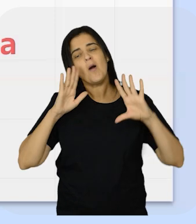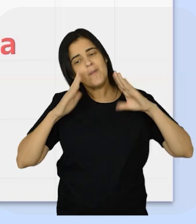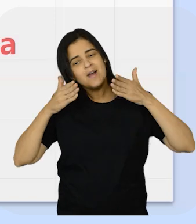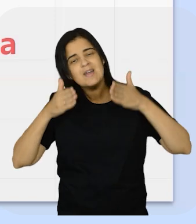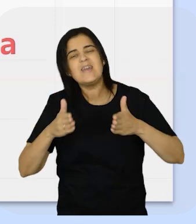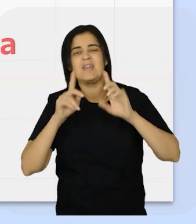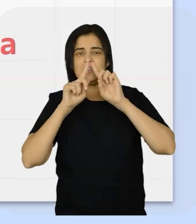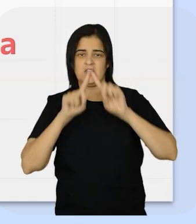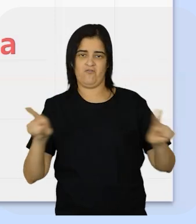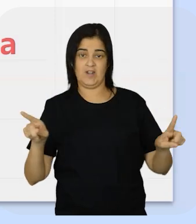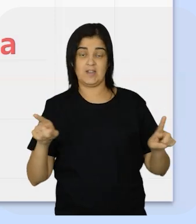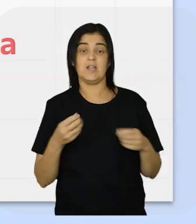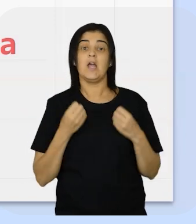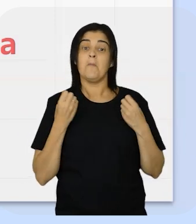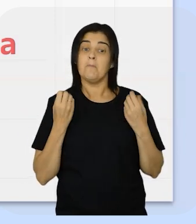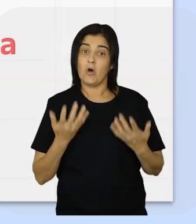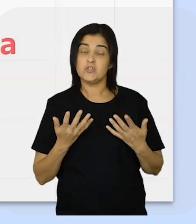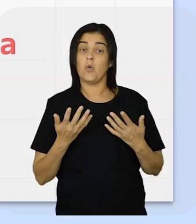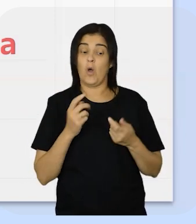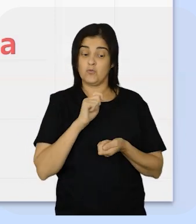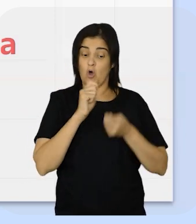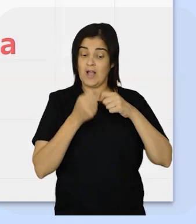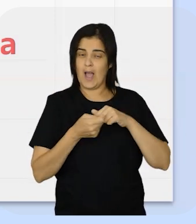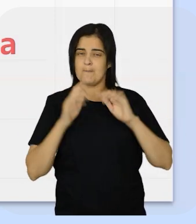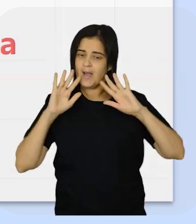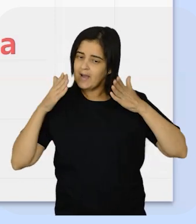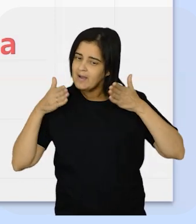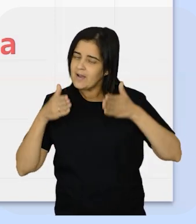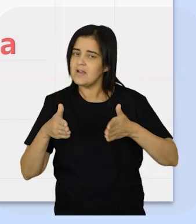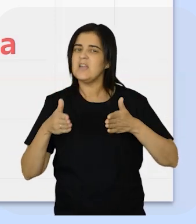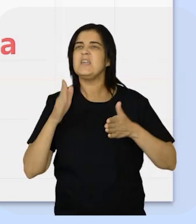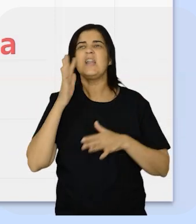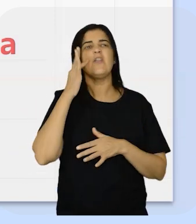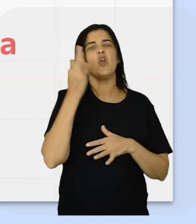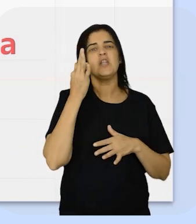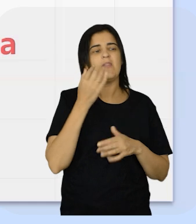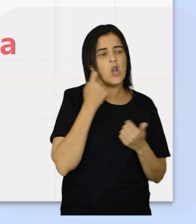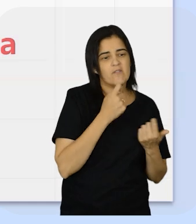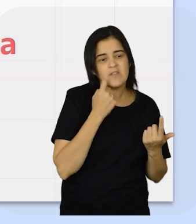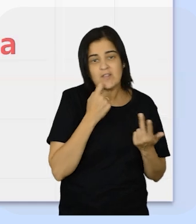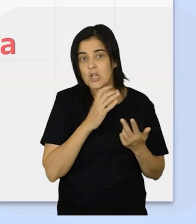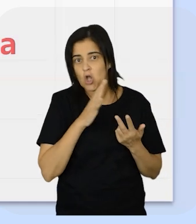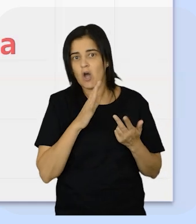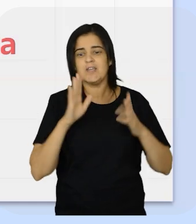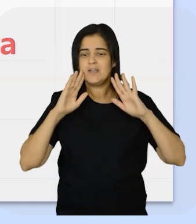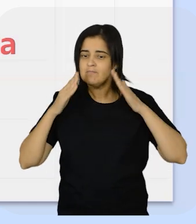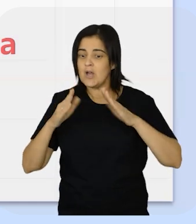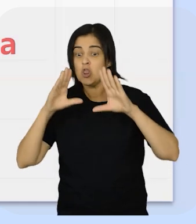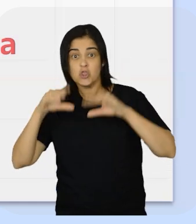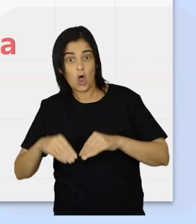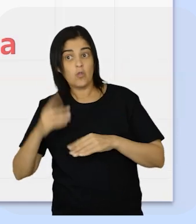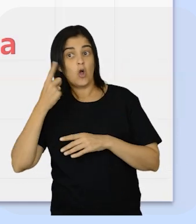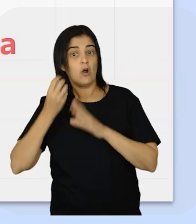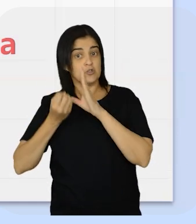diferente. Entonces yo creo que al cambiar la mirada y al corrernos de la teoría del déficit y aplicando todos estos